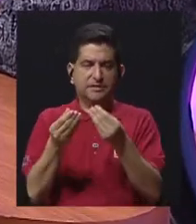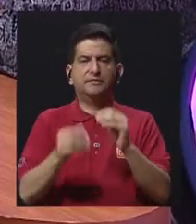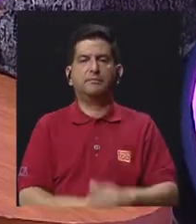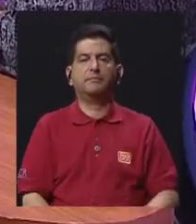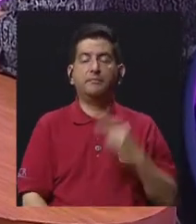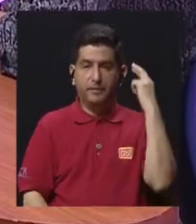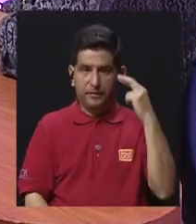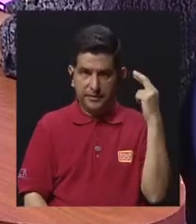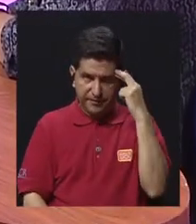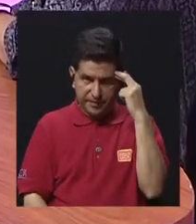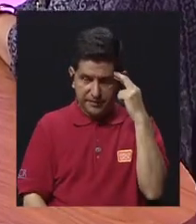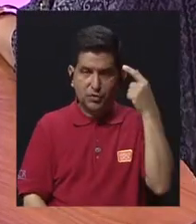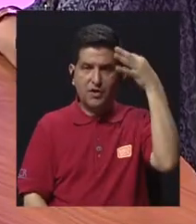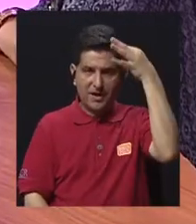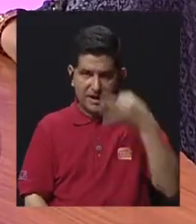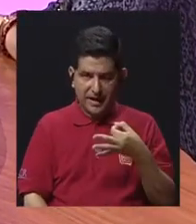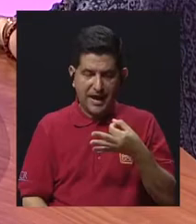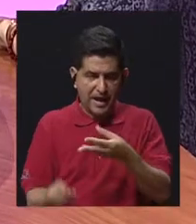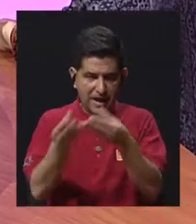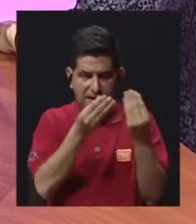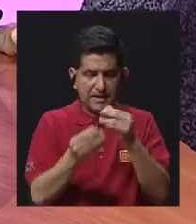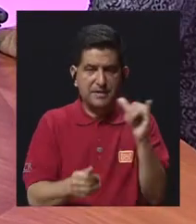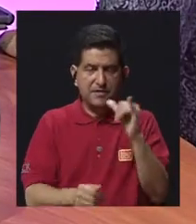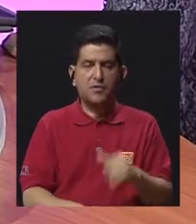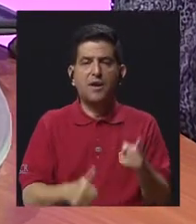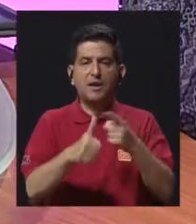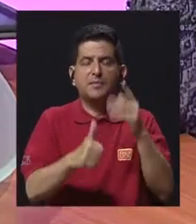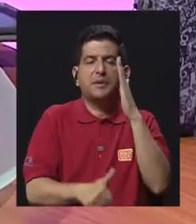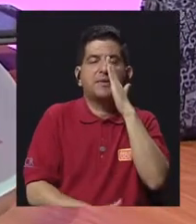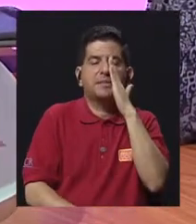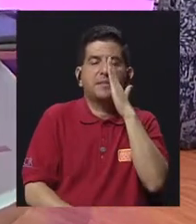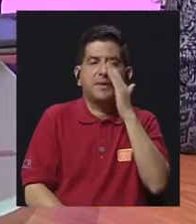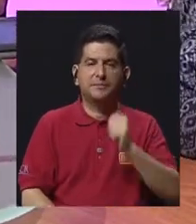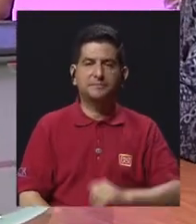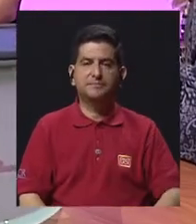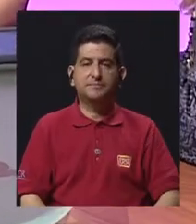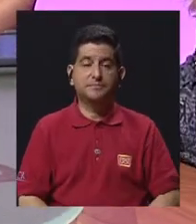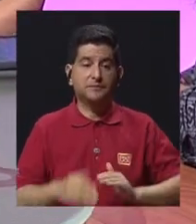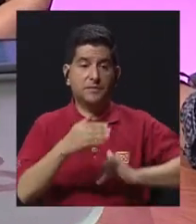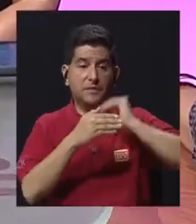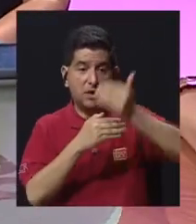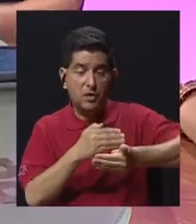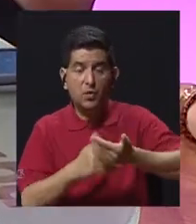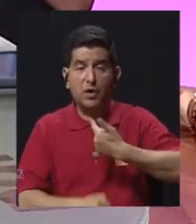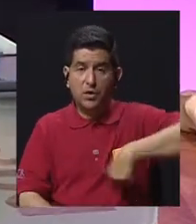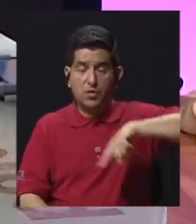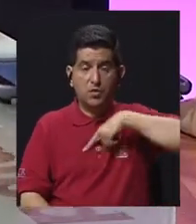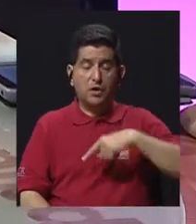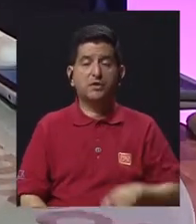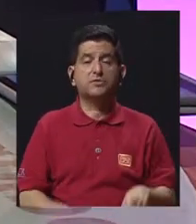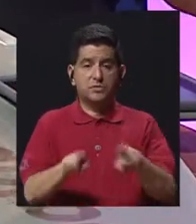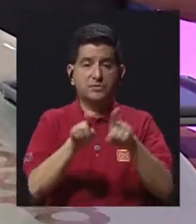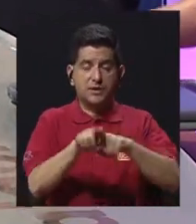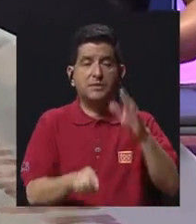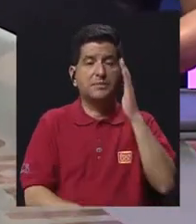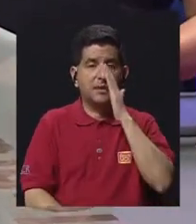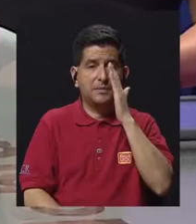ya que consideramos a la tierra como nuestra primera madre. Y después de eso, que nosotras también somos